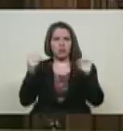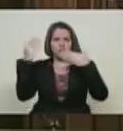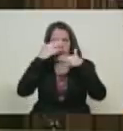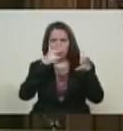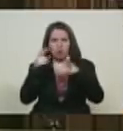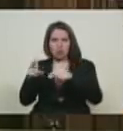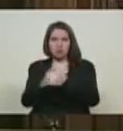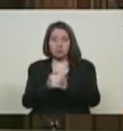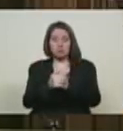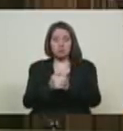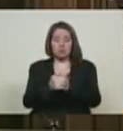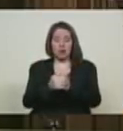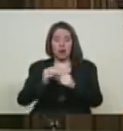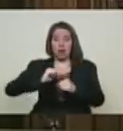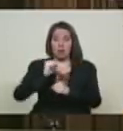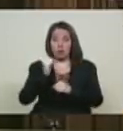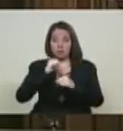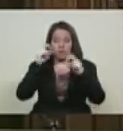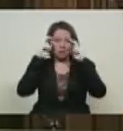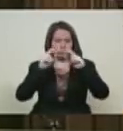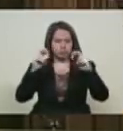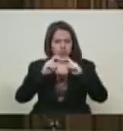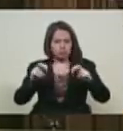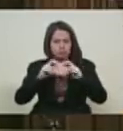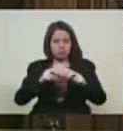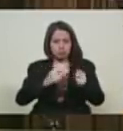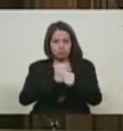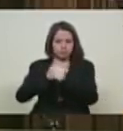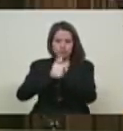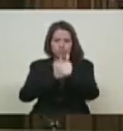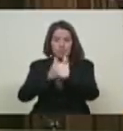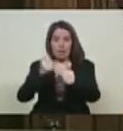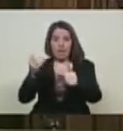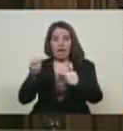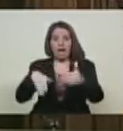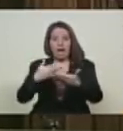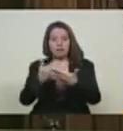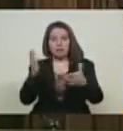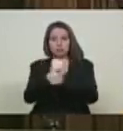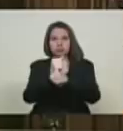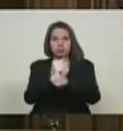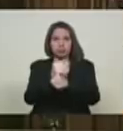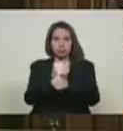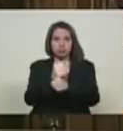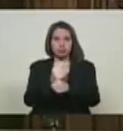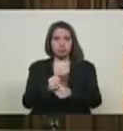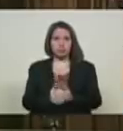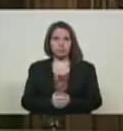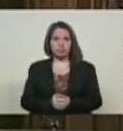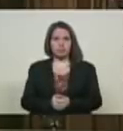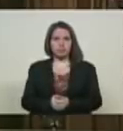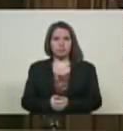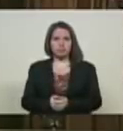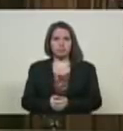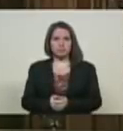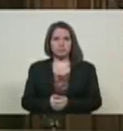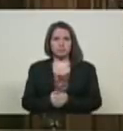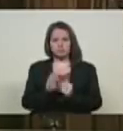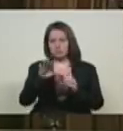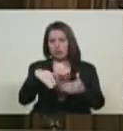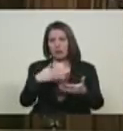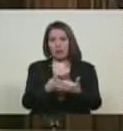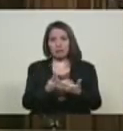Se hizo la investigación, el seguimiento exacto, perfecto, detallado, hasta la